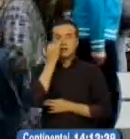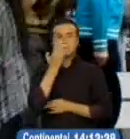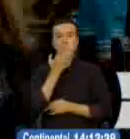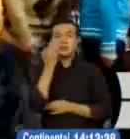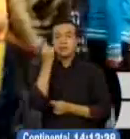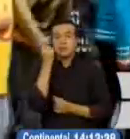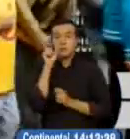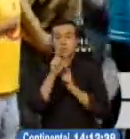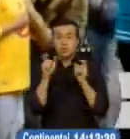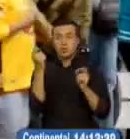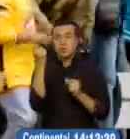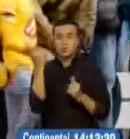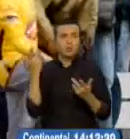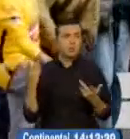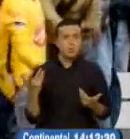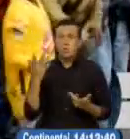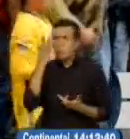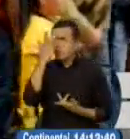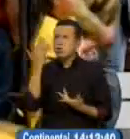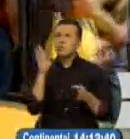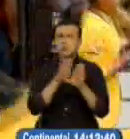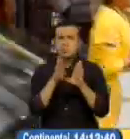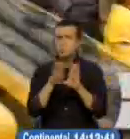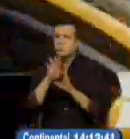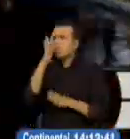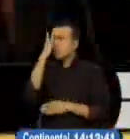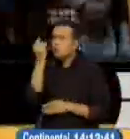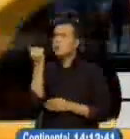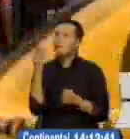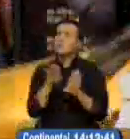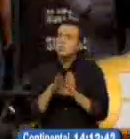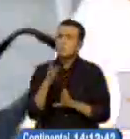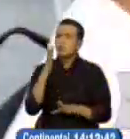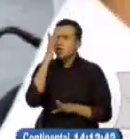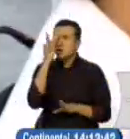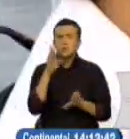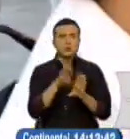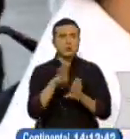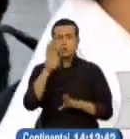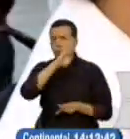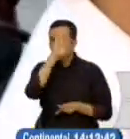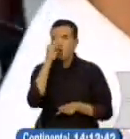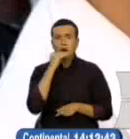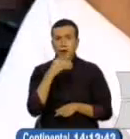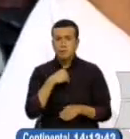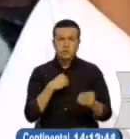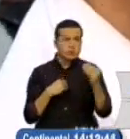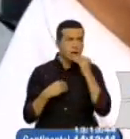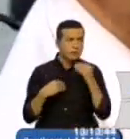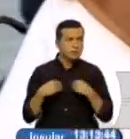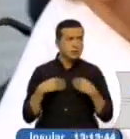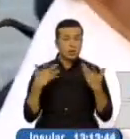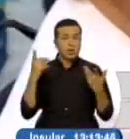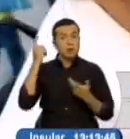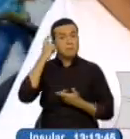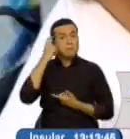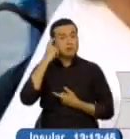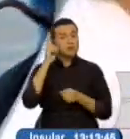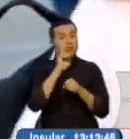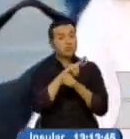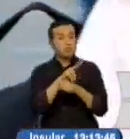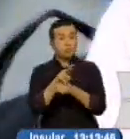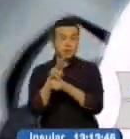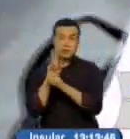cuenta ahorristas se preguntaban los motivos del cierre de la entidad crediticia. Nunca nos dijeron nada y yo pienso que la